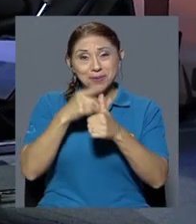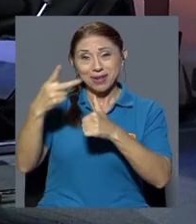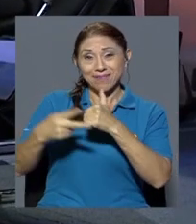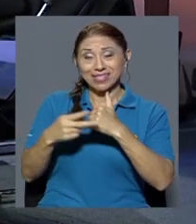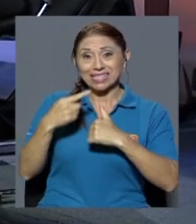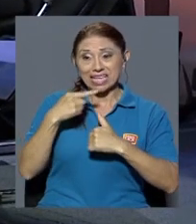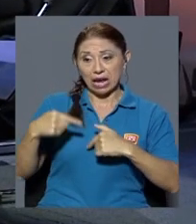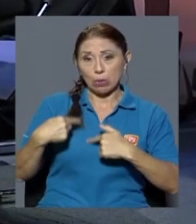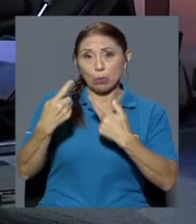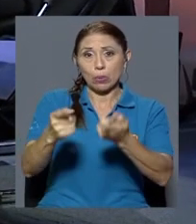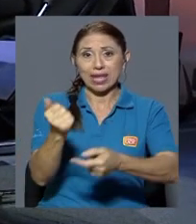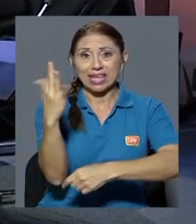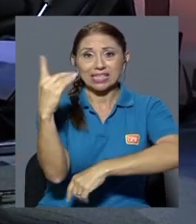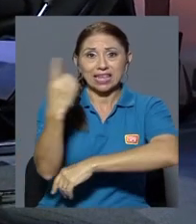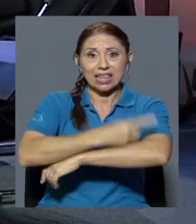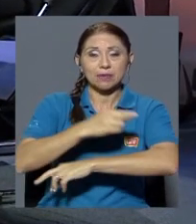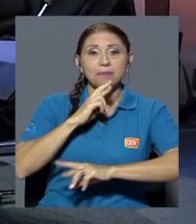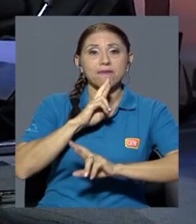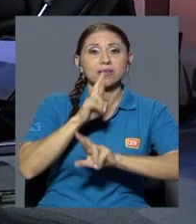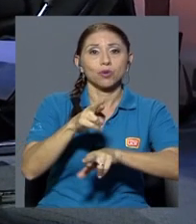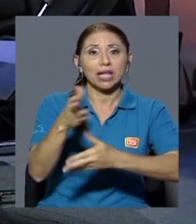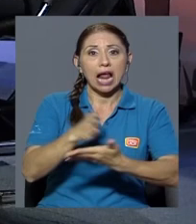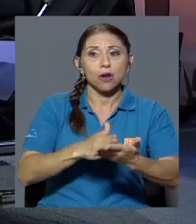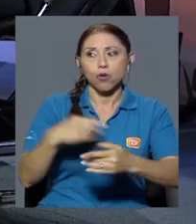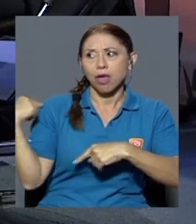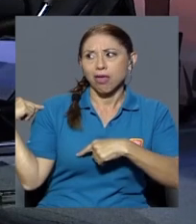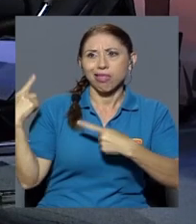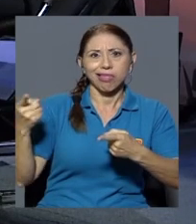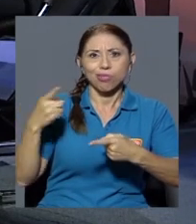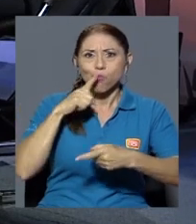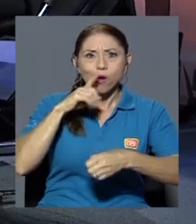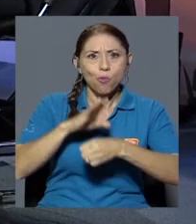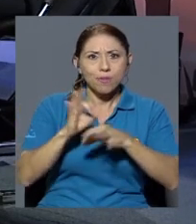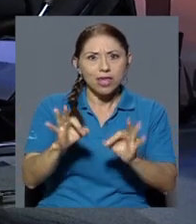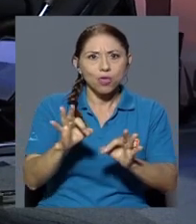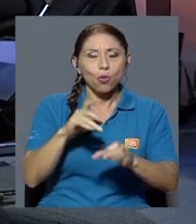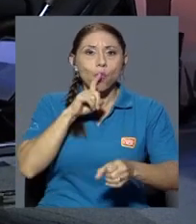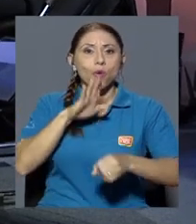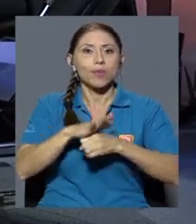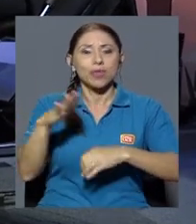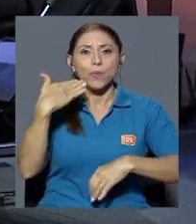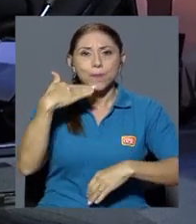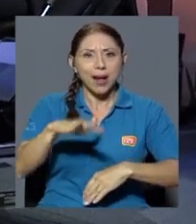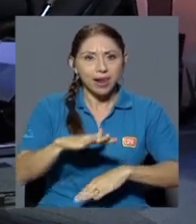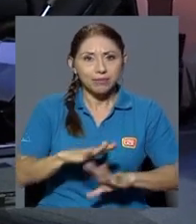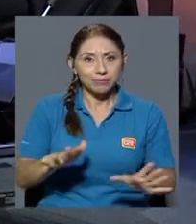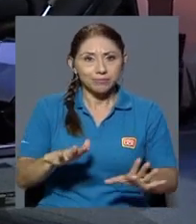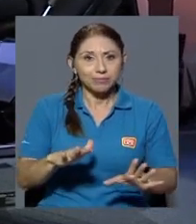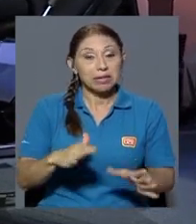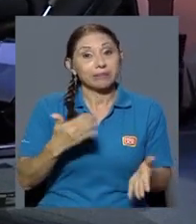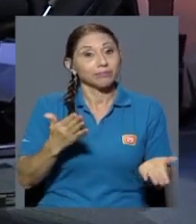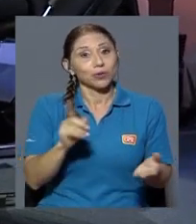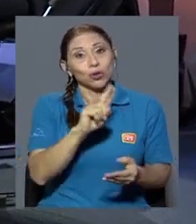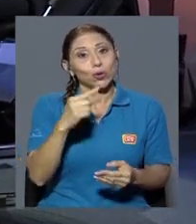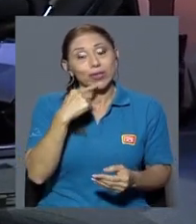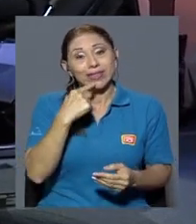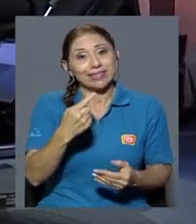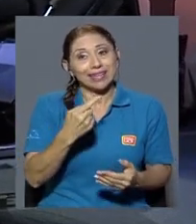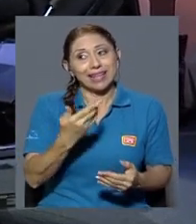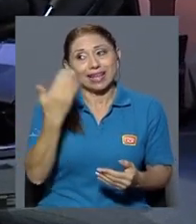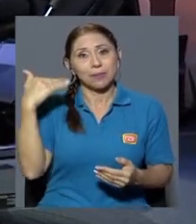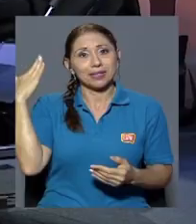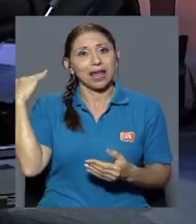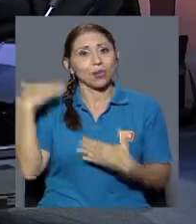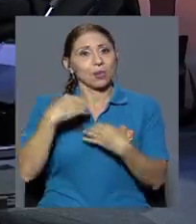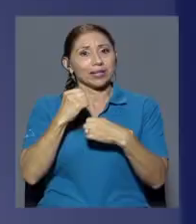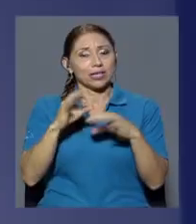en 15 días va a responder algo en lo que no ha cumplido la tarea y que lo ha hecho bien mal y eso sin negar que en el pasado lo haya hecho bien pero las